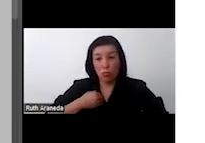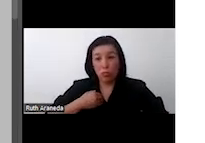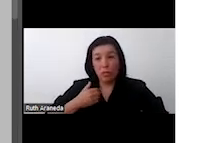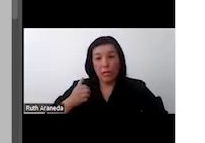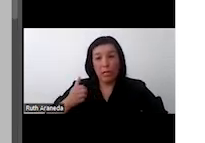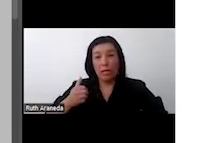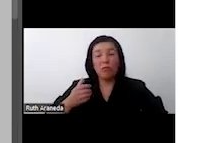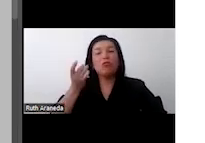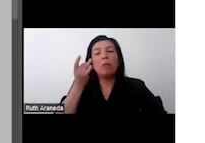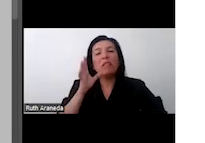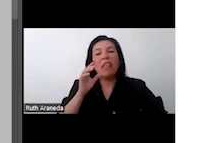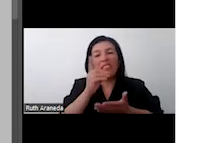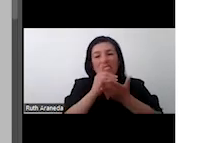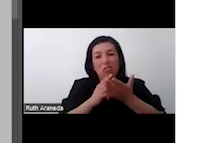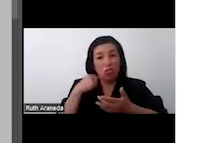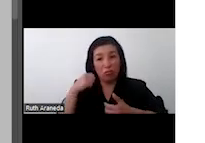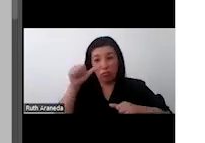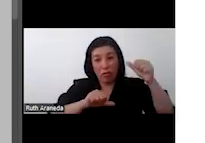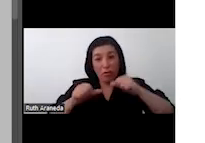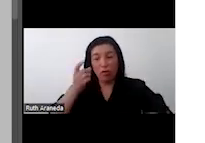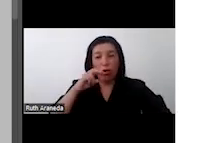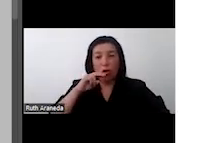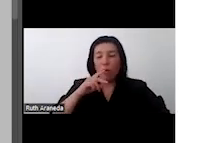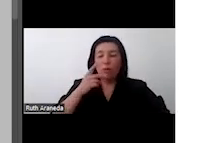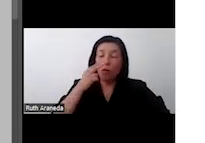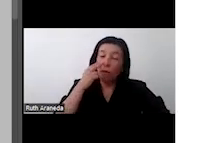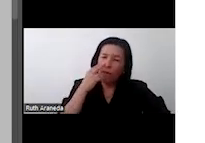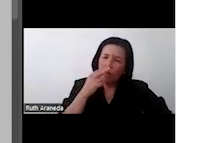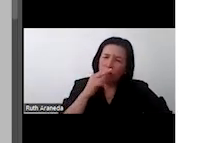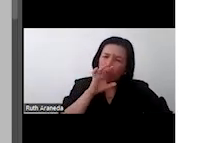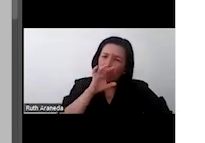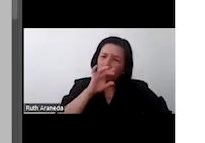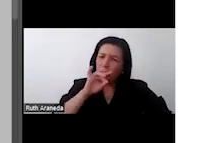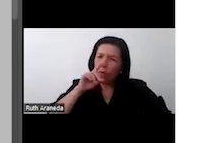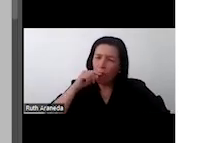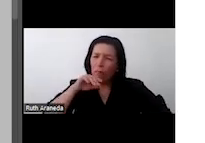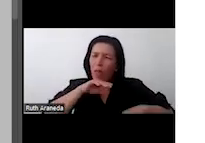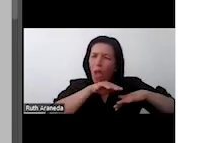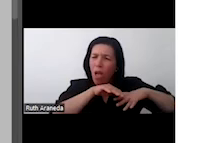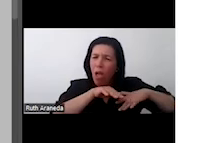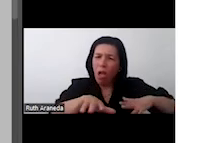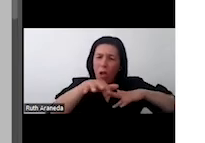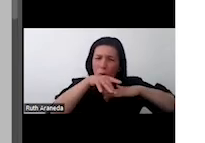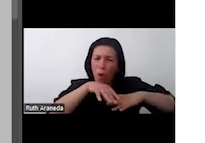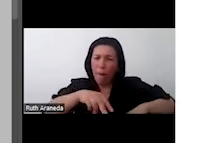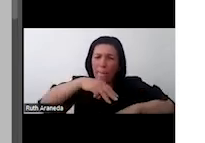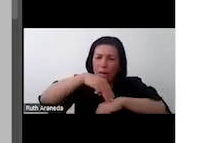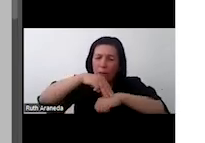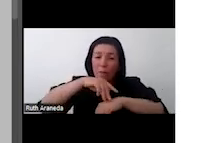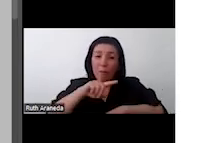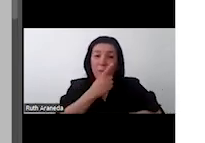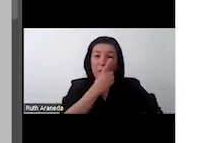desde el diseño, voy como reconociendo ciertas cosas dentro del estero, como que lo primero es que el estero no